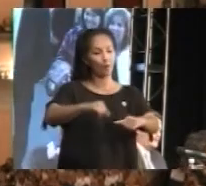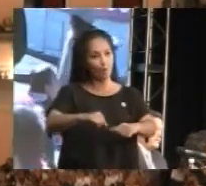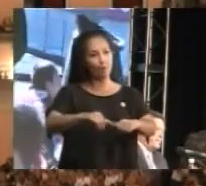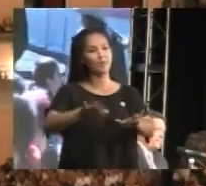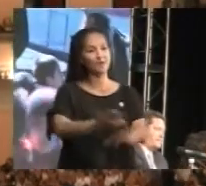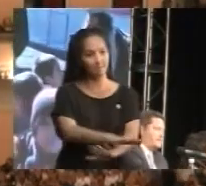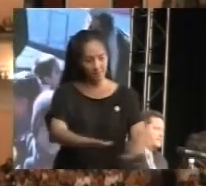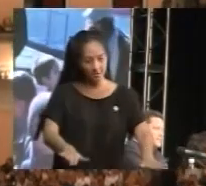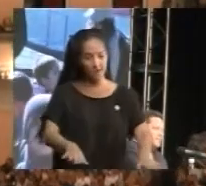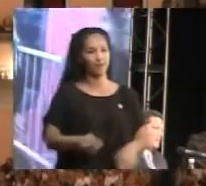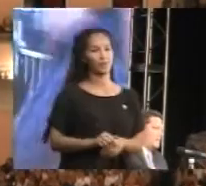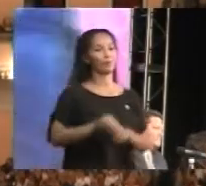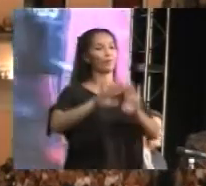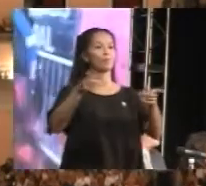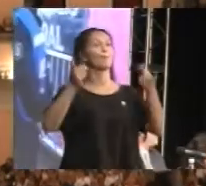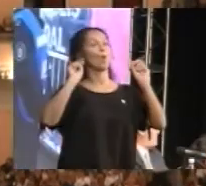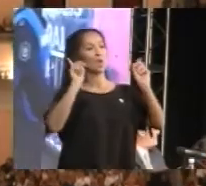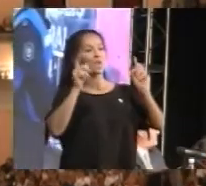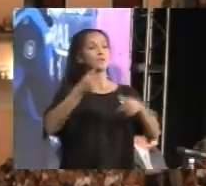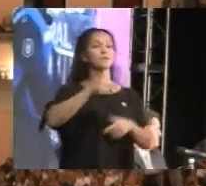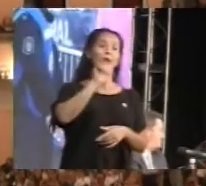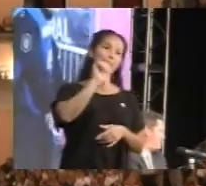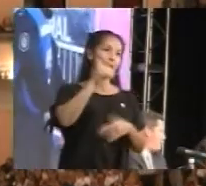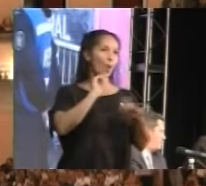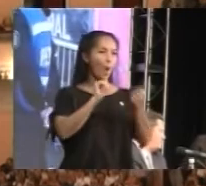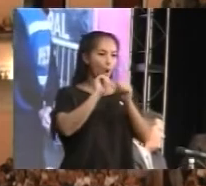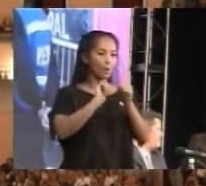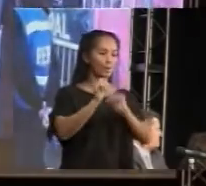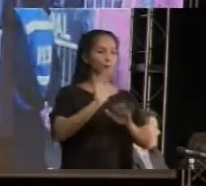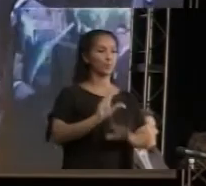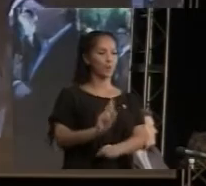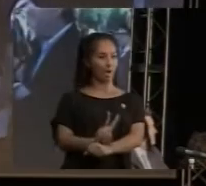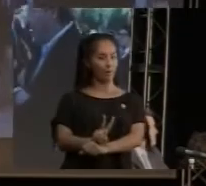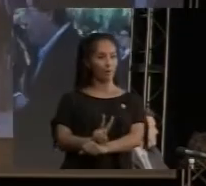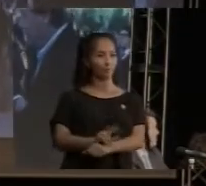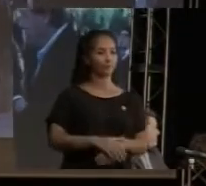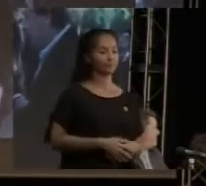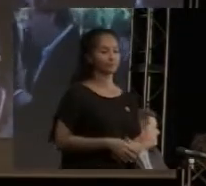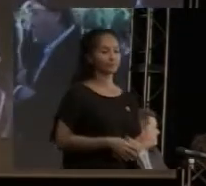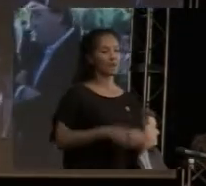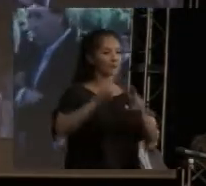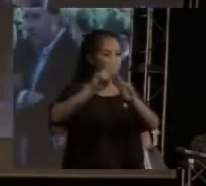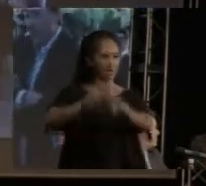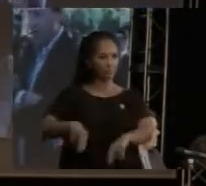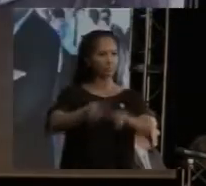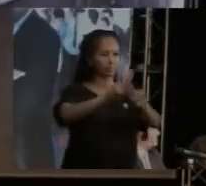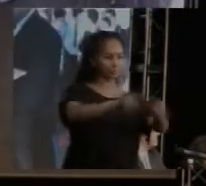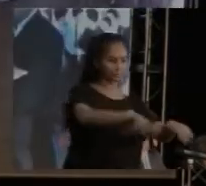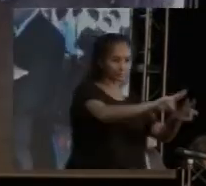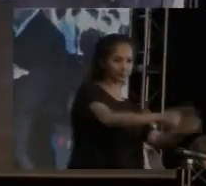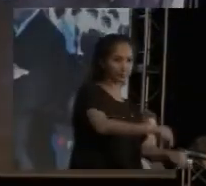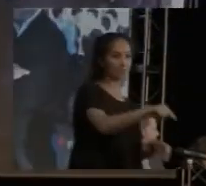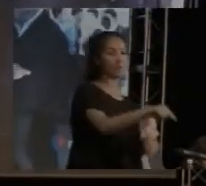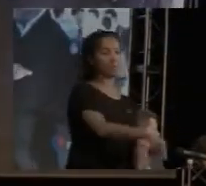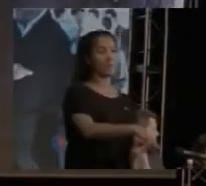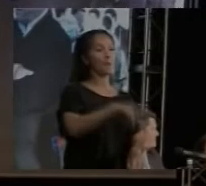ejercemos la inspección en confiterías bailables con controles de alcoholemia, y no nos tembló la mano para clausurar diversos geriátricos que infringían